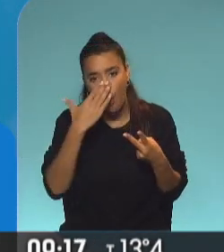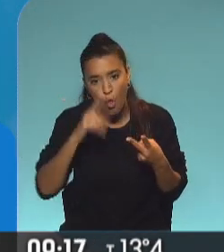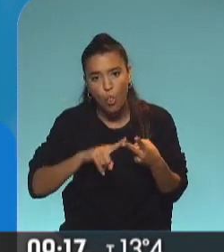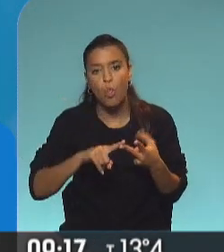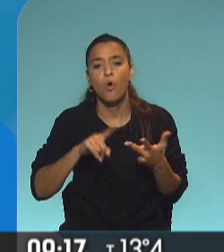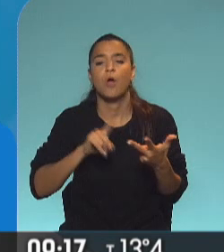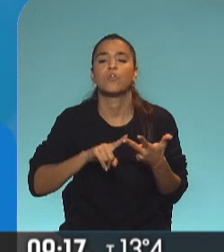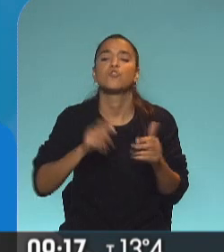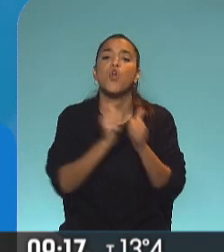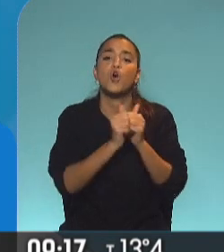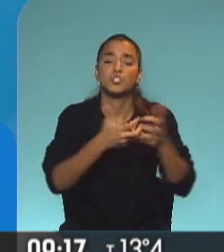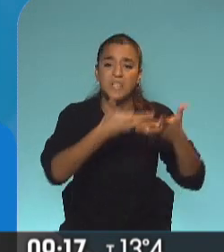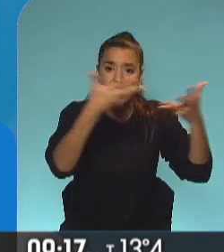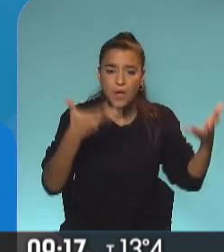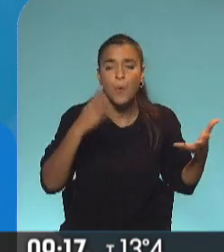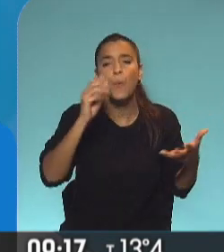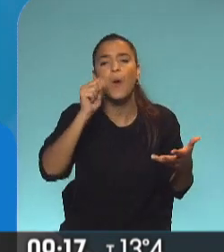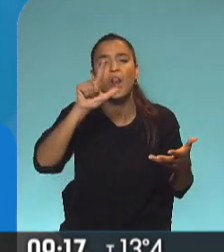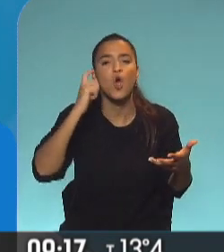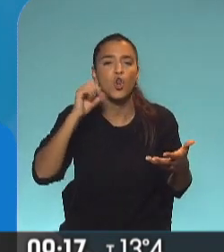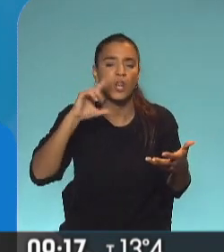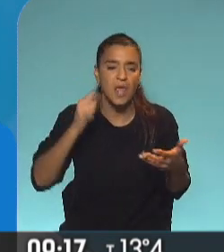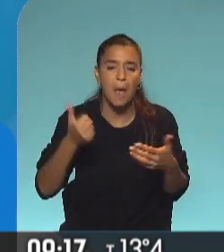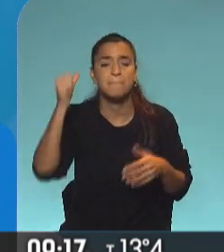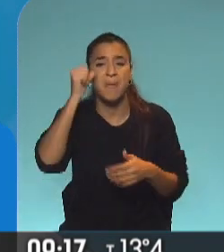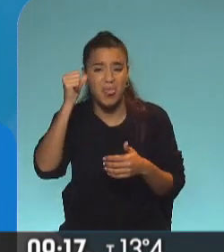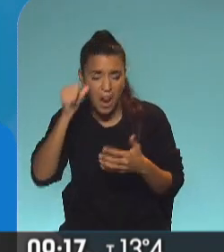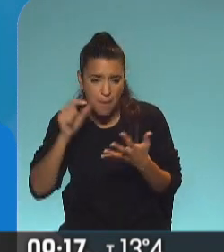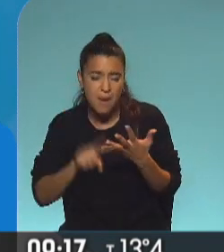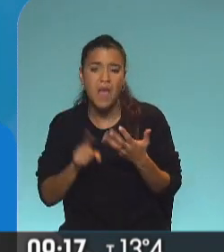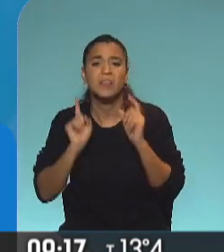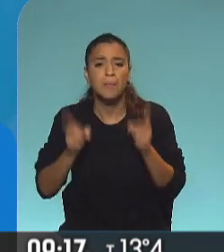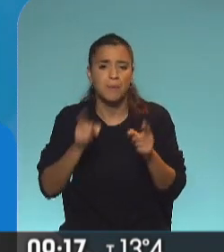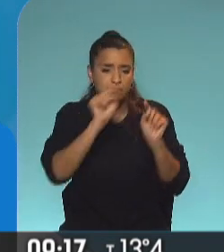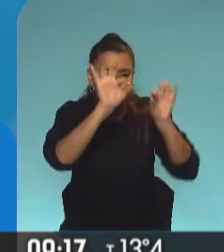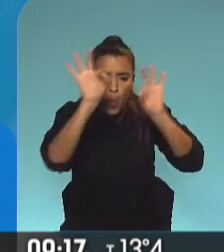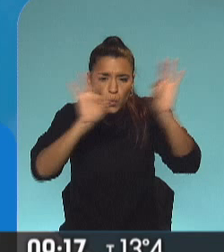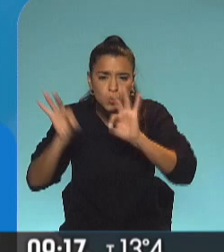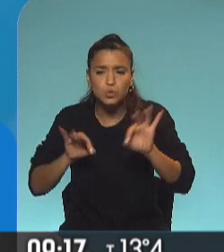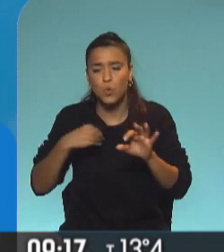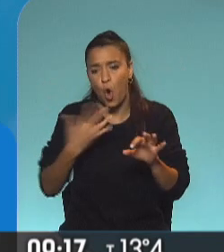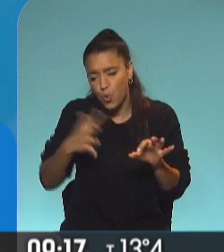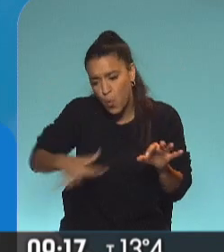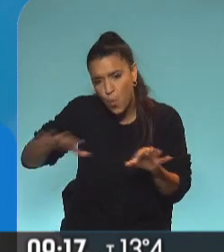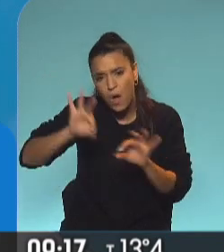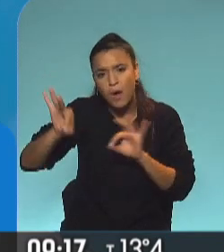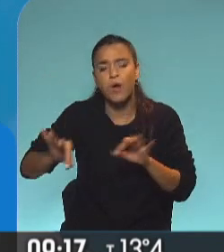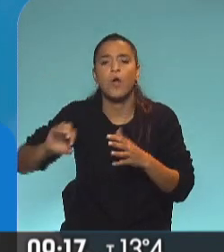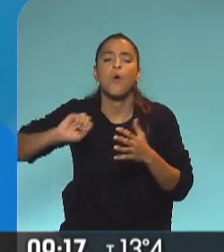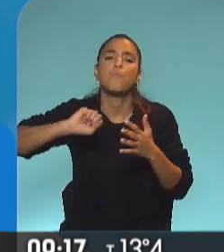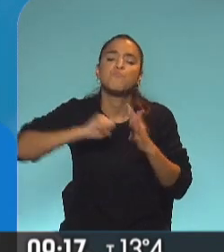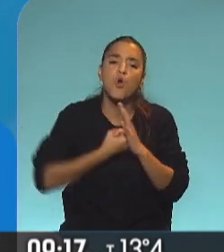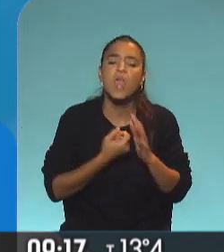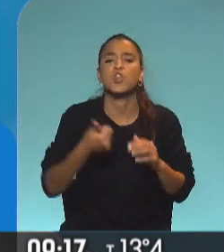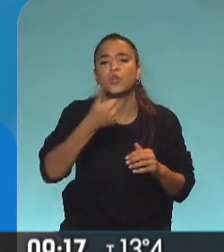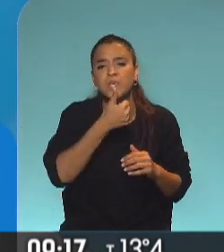en el Gran Rosario, en Granadero Baigorria, en Mar del Plata y en distintos puntos del conurbano bonaerense: Moreno, Quilmes,